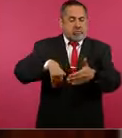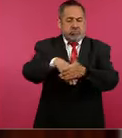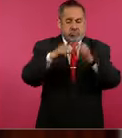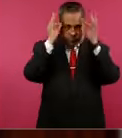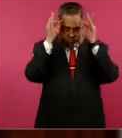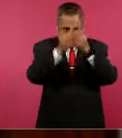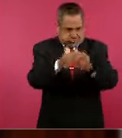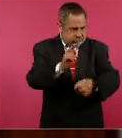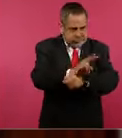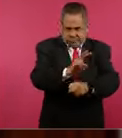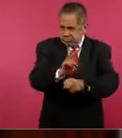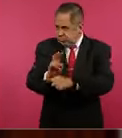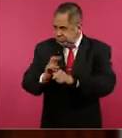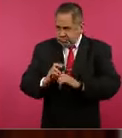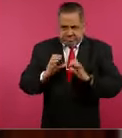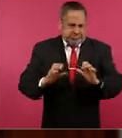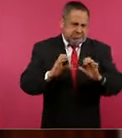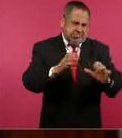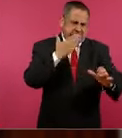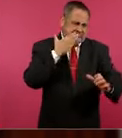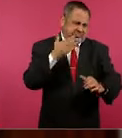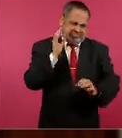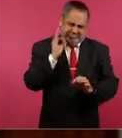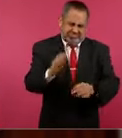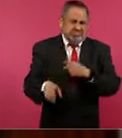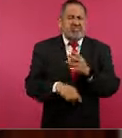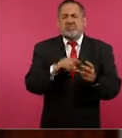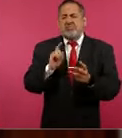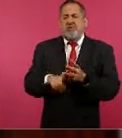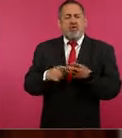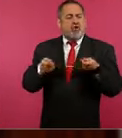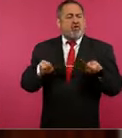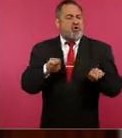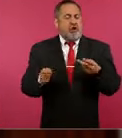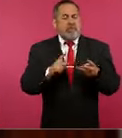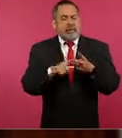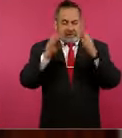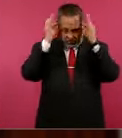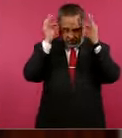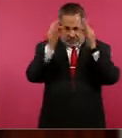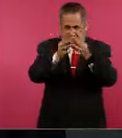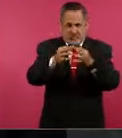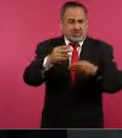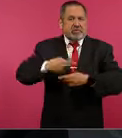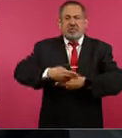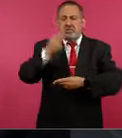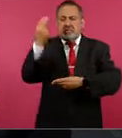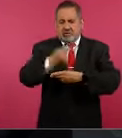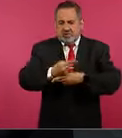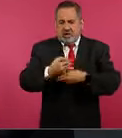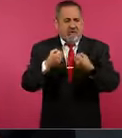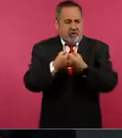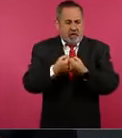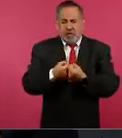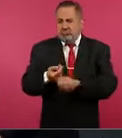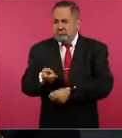aduanas marítimas, el control de las aduanas terrestres,